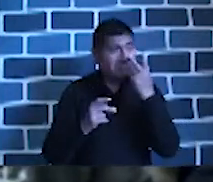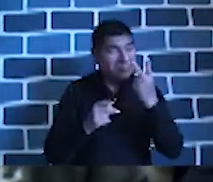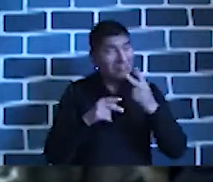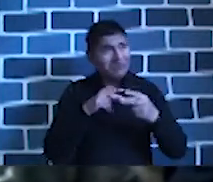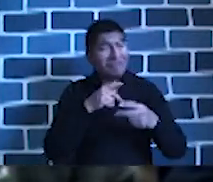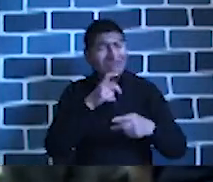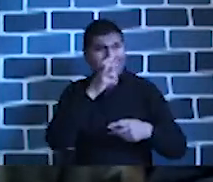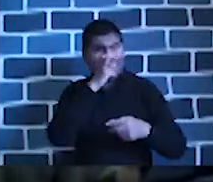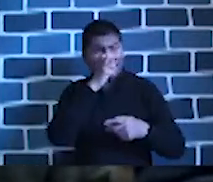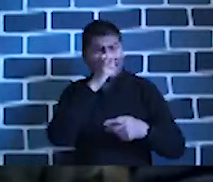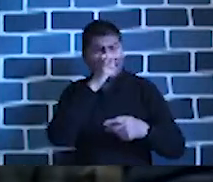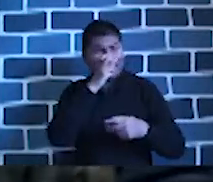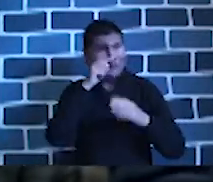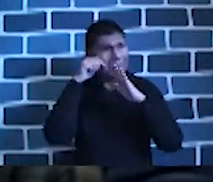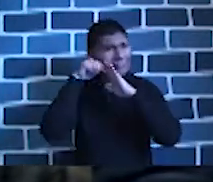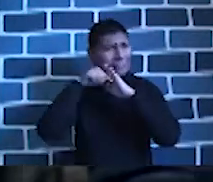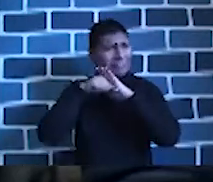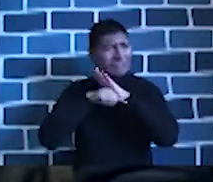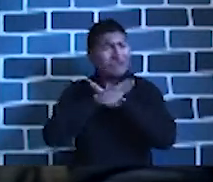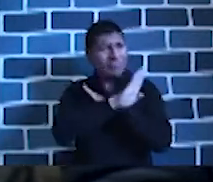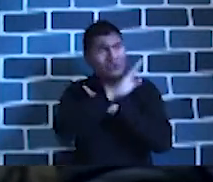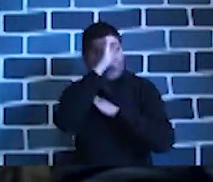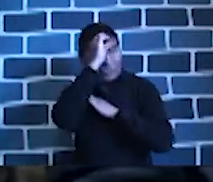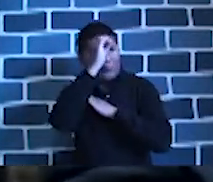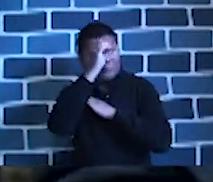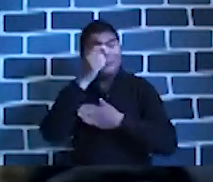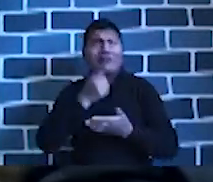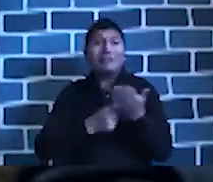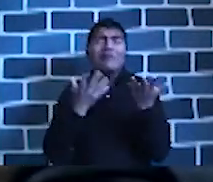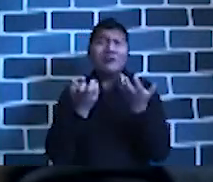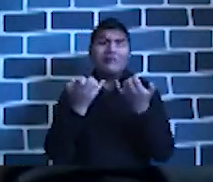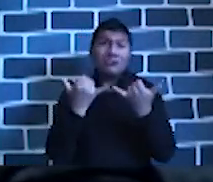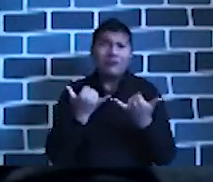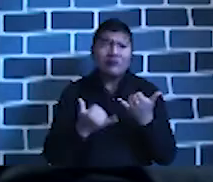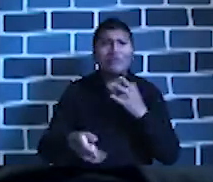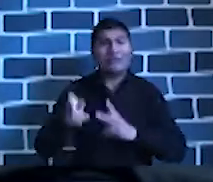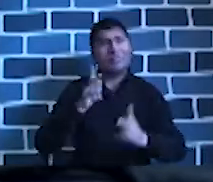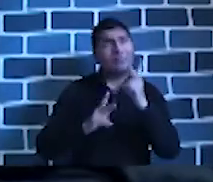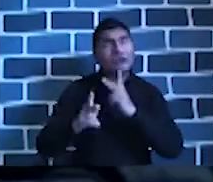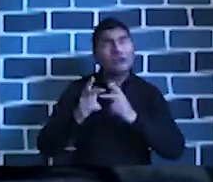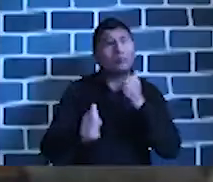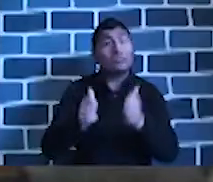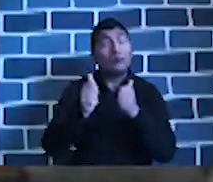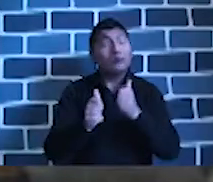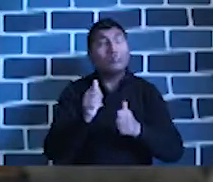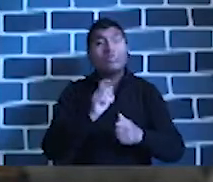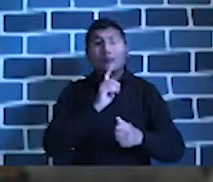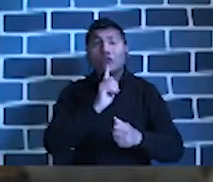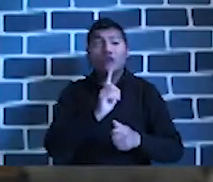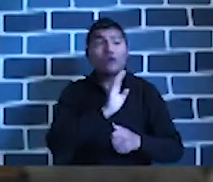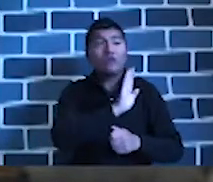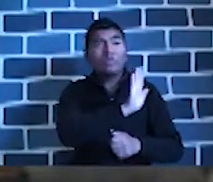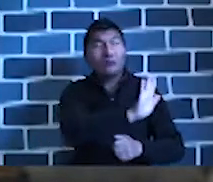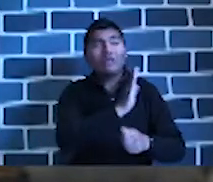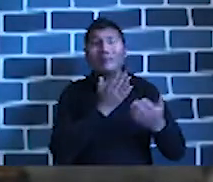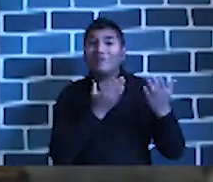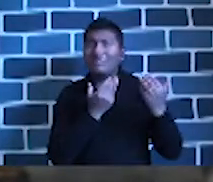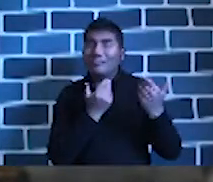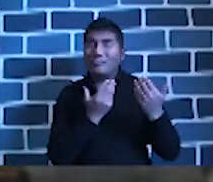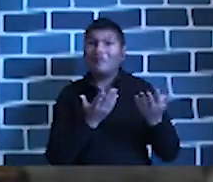seriamente, en profundidad. ¿Qué desea hoy la gente? ¿Cuáles son sus